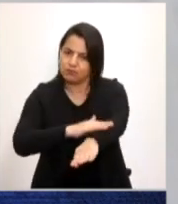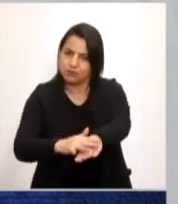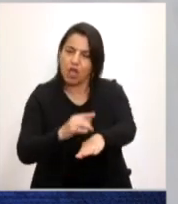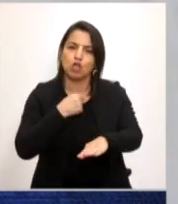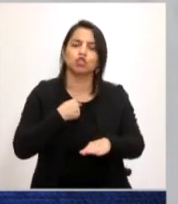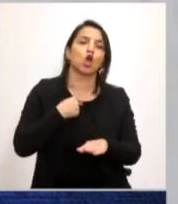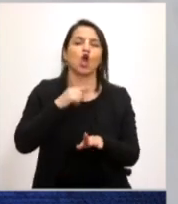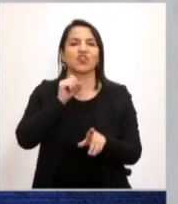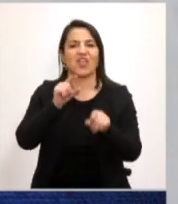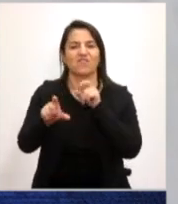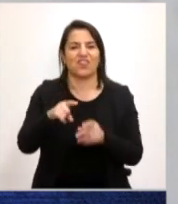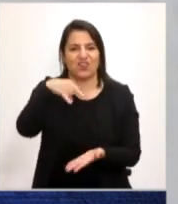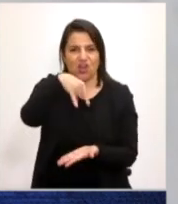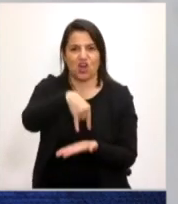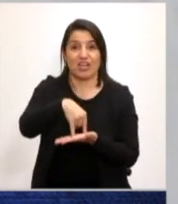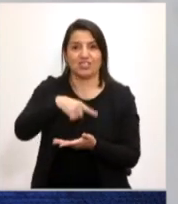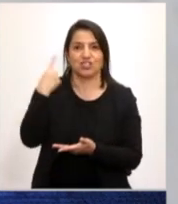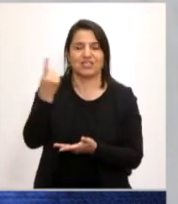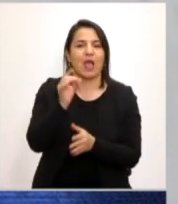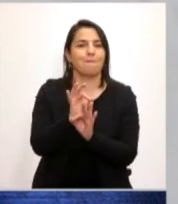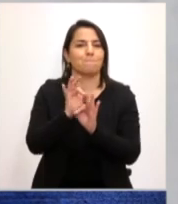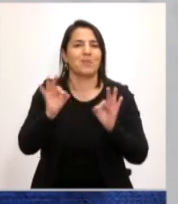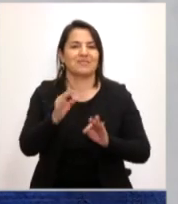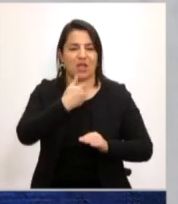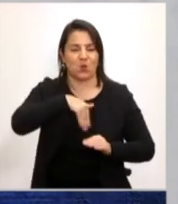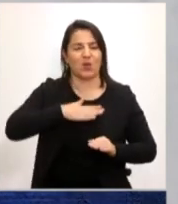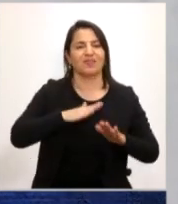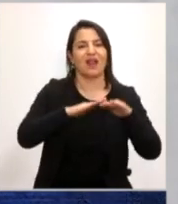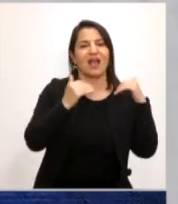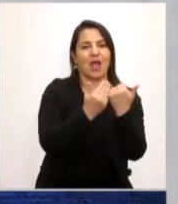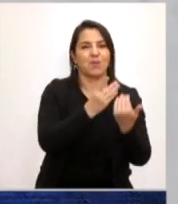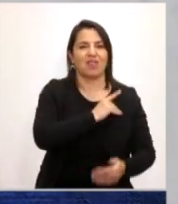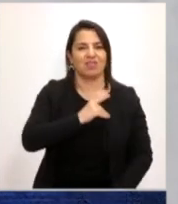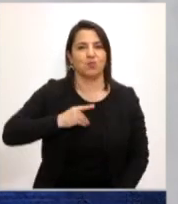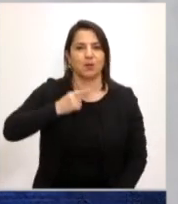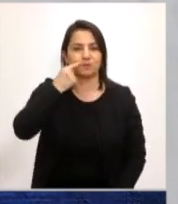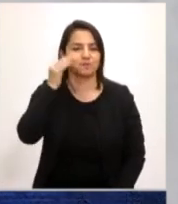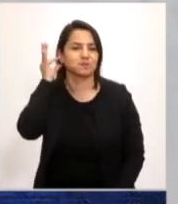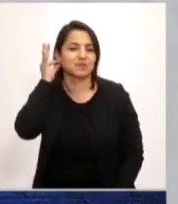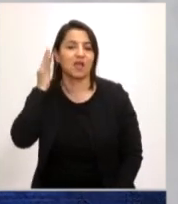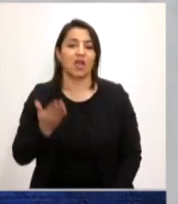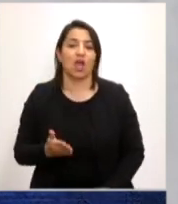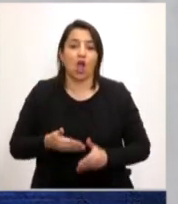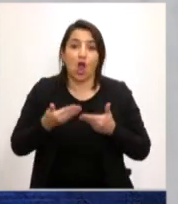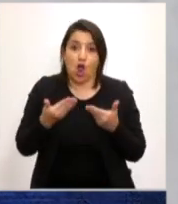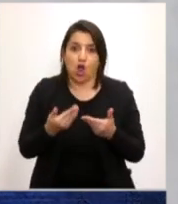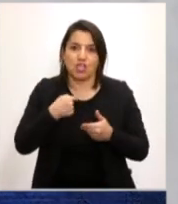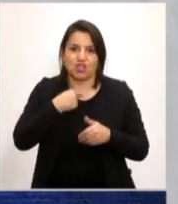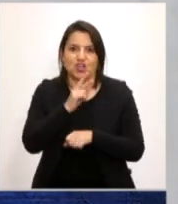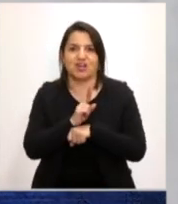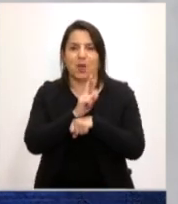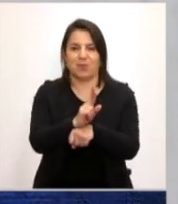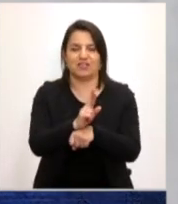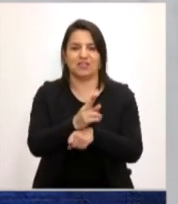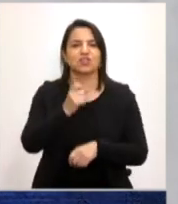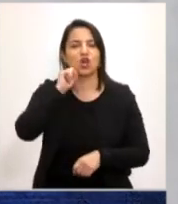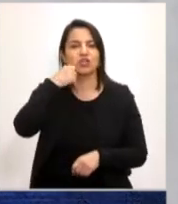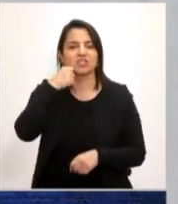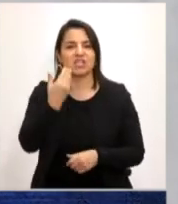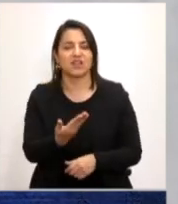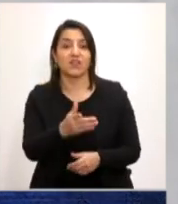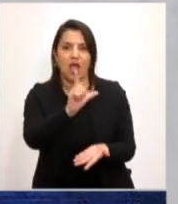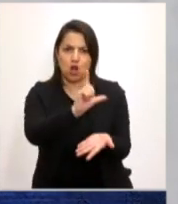este Congreso Nacional y en particular nuestra Cámara de Diputadas y Diputados, por la cual hoy hablo, es el espacio por